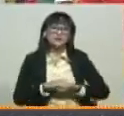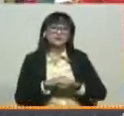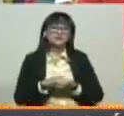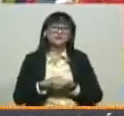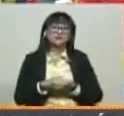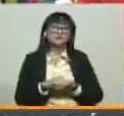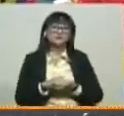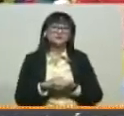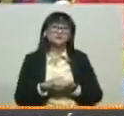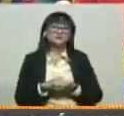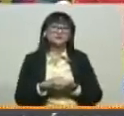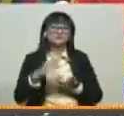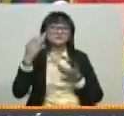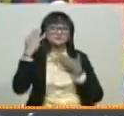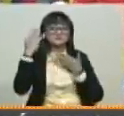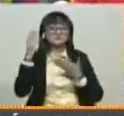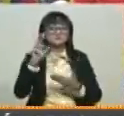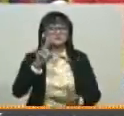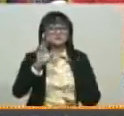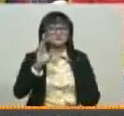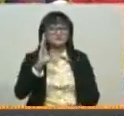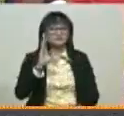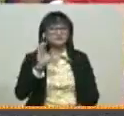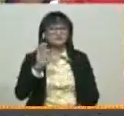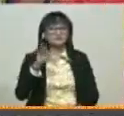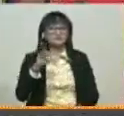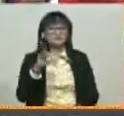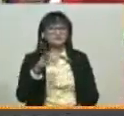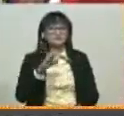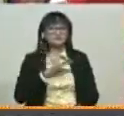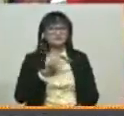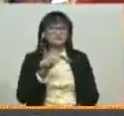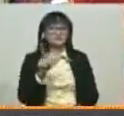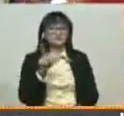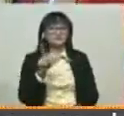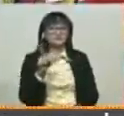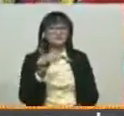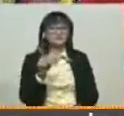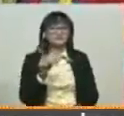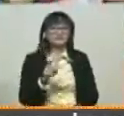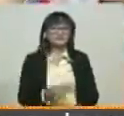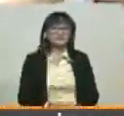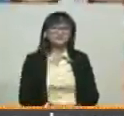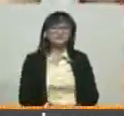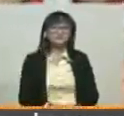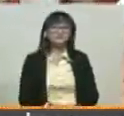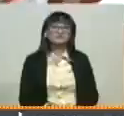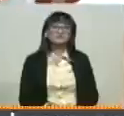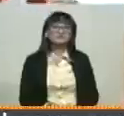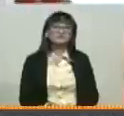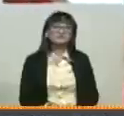Quiero darle un saludo a las VC del Partido Socialista Unido de Venezuela.